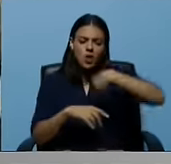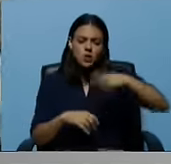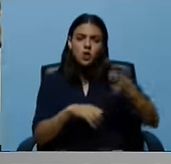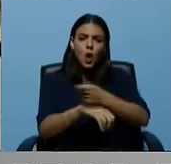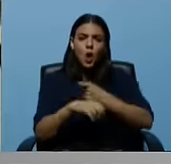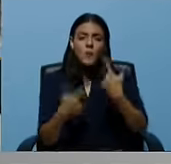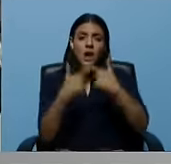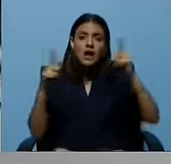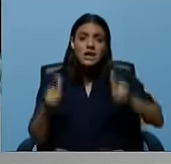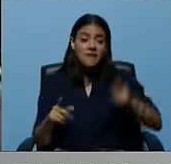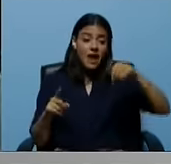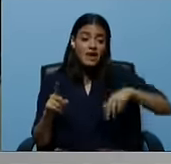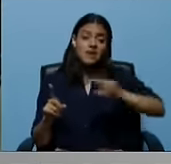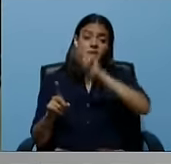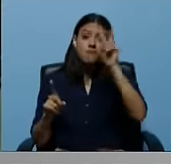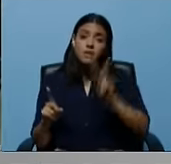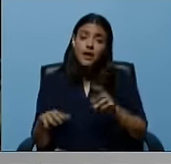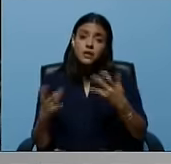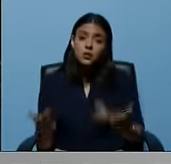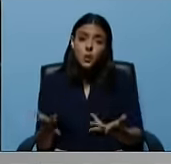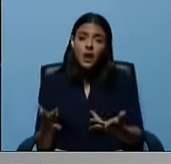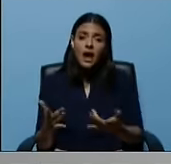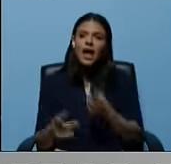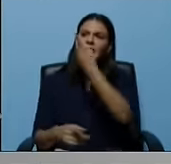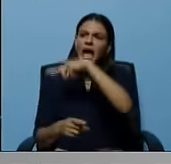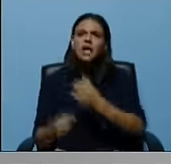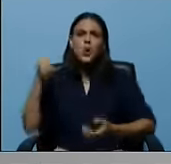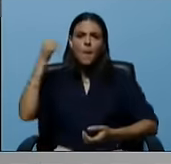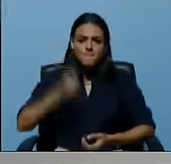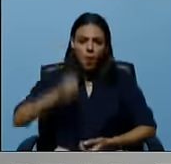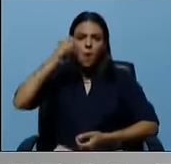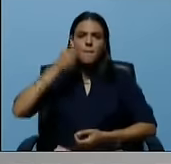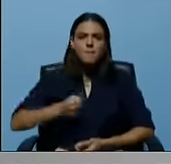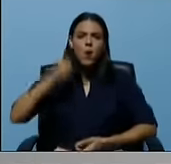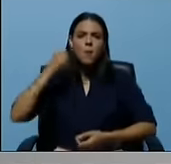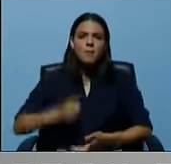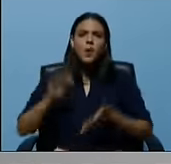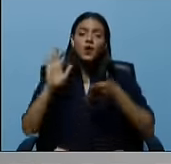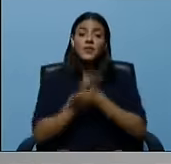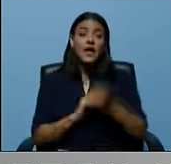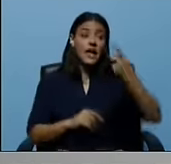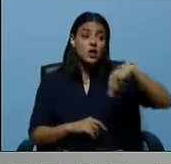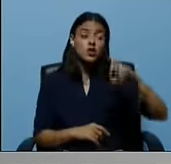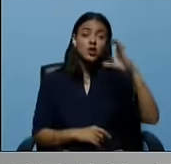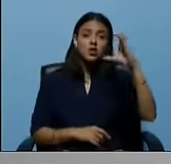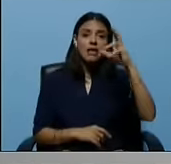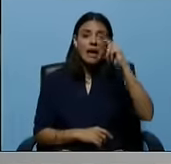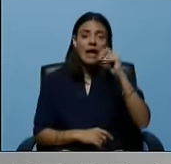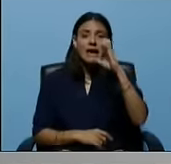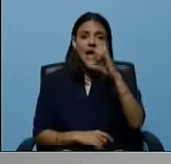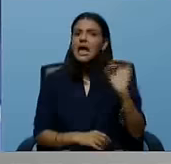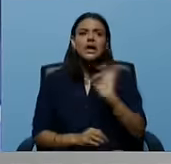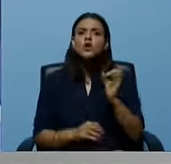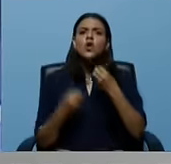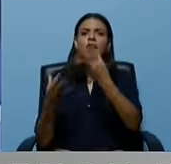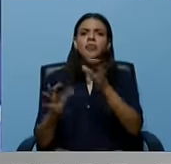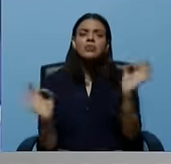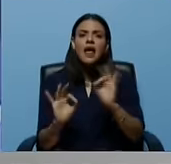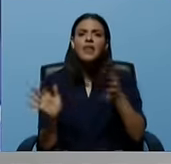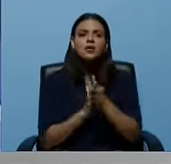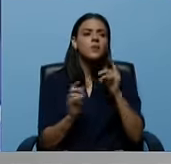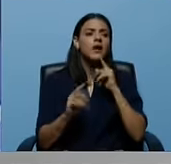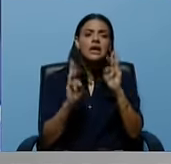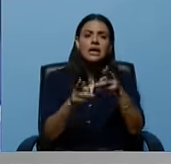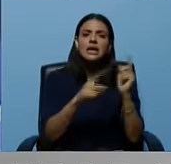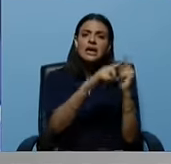libre, soberana e independiente de Venezuela, insisten en la especie de que el Consejo Nacional Electoral no ha emitido resultado alguno. El